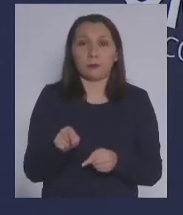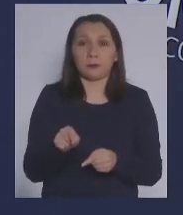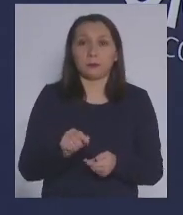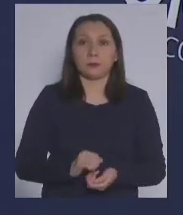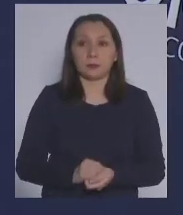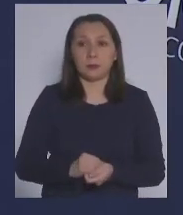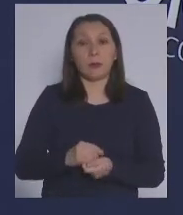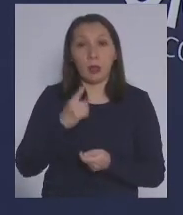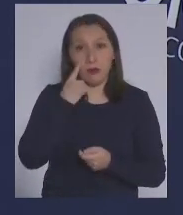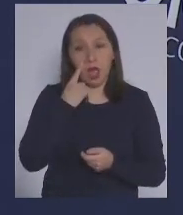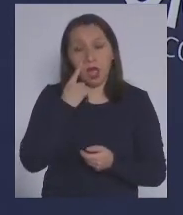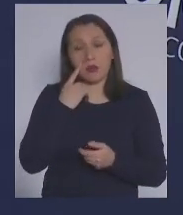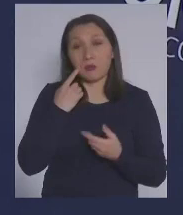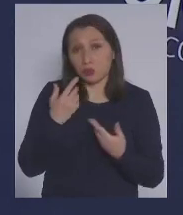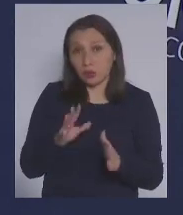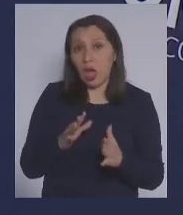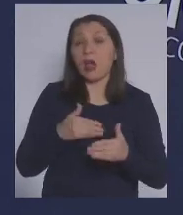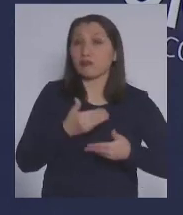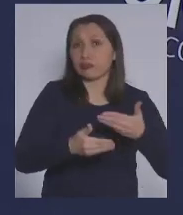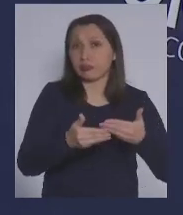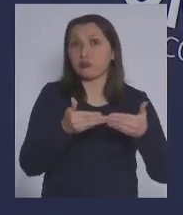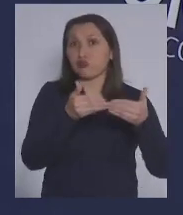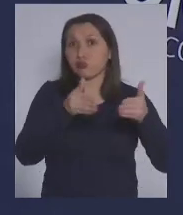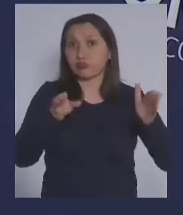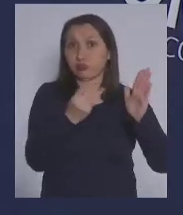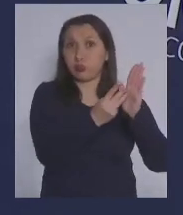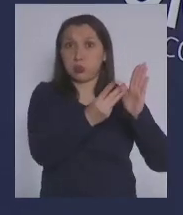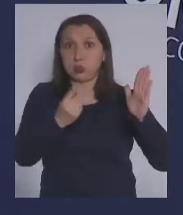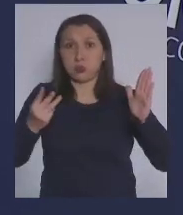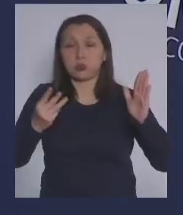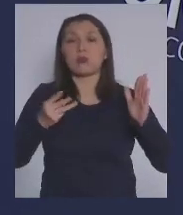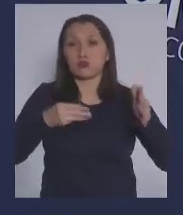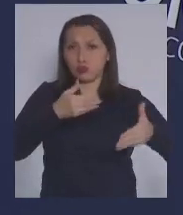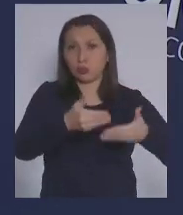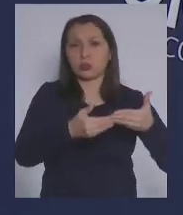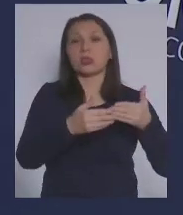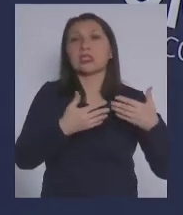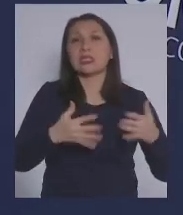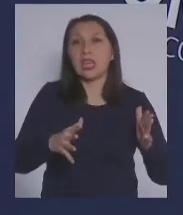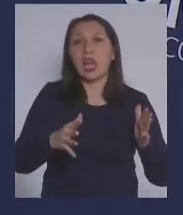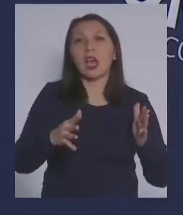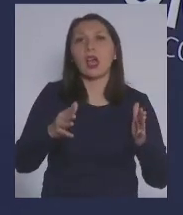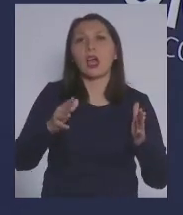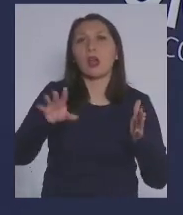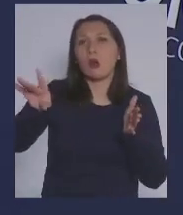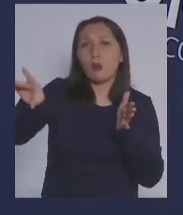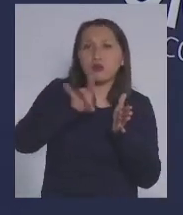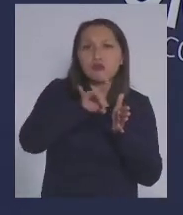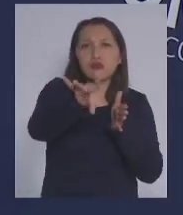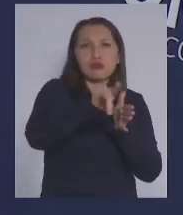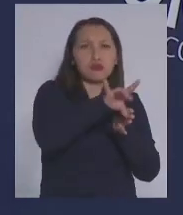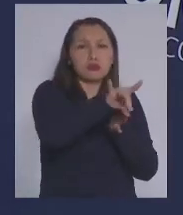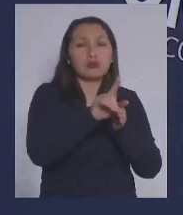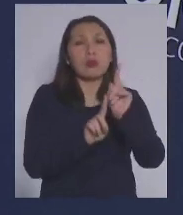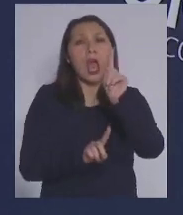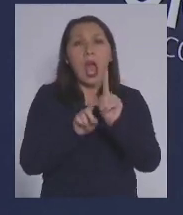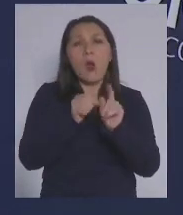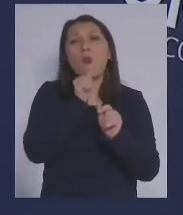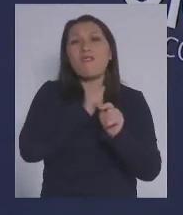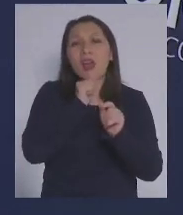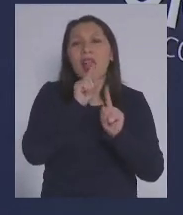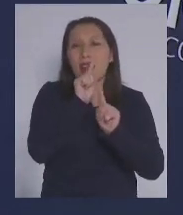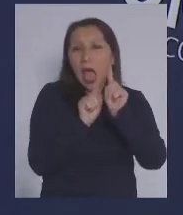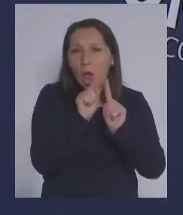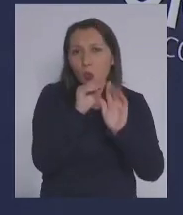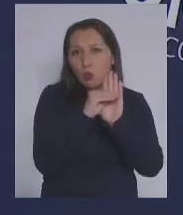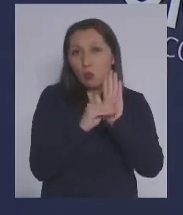probarla no sé o sea ya está operativa esta plataforma que ya se bajaron todas las líneas hay hay algunas líneas que faltan